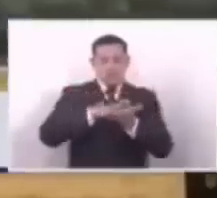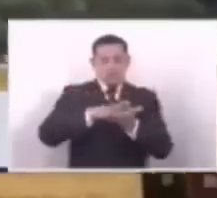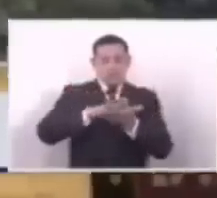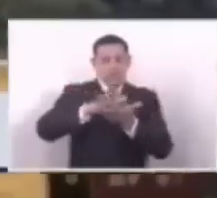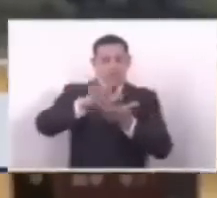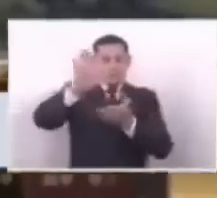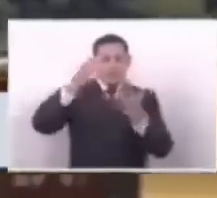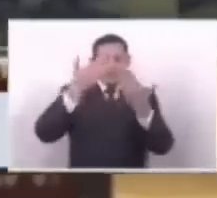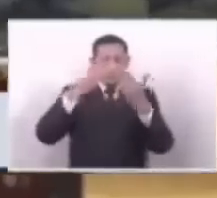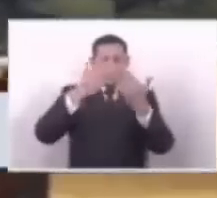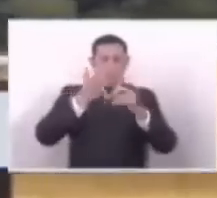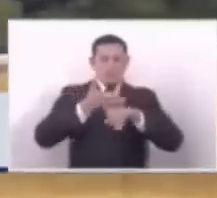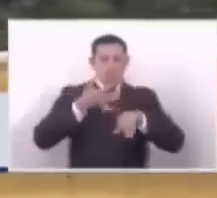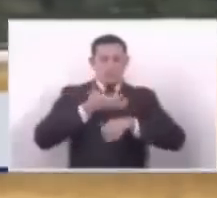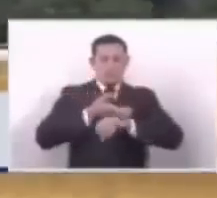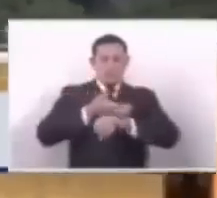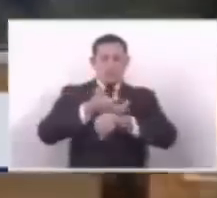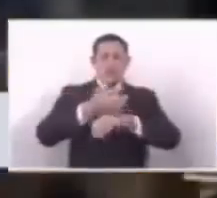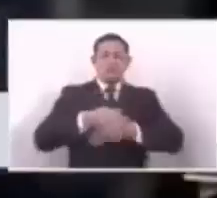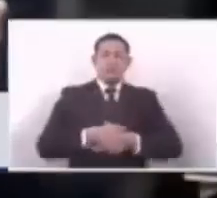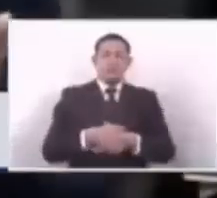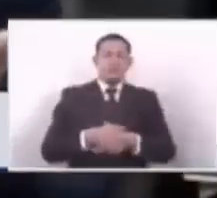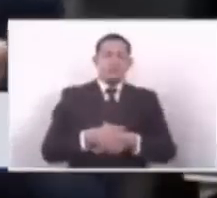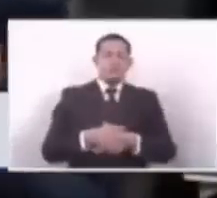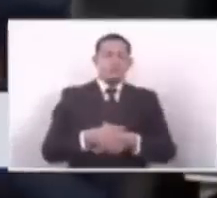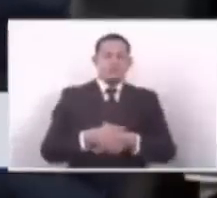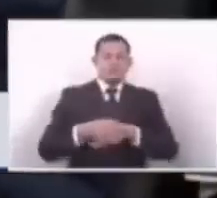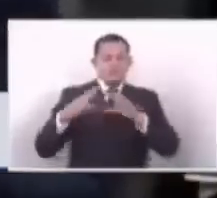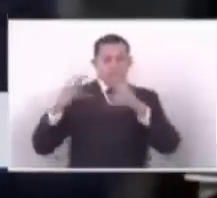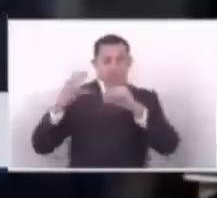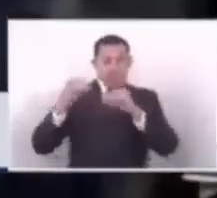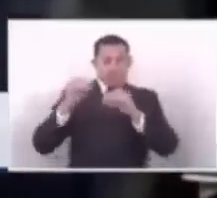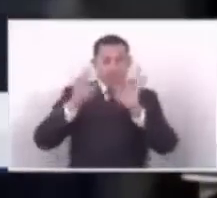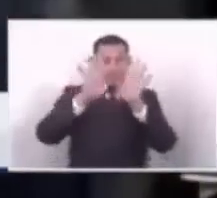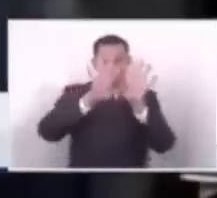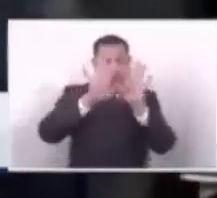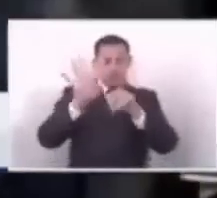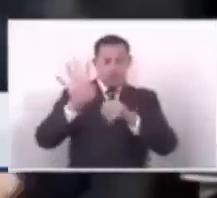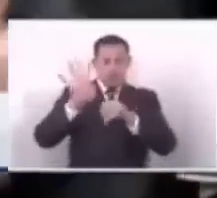sus diferentes viajes. Estamos hablando de